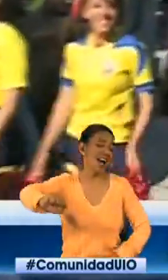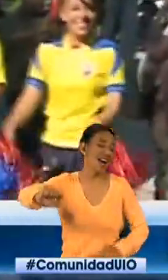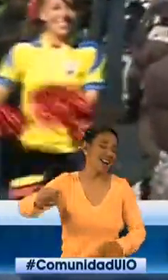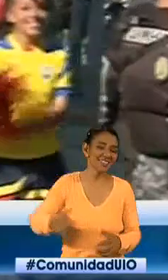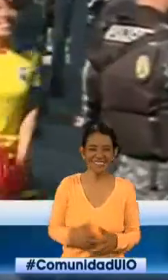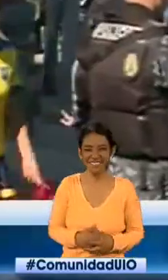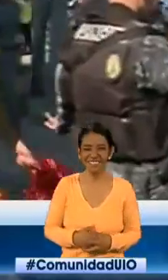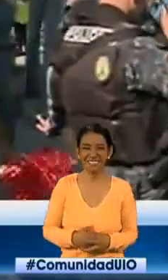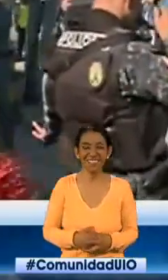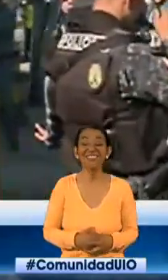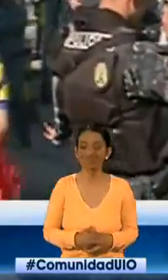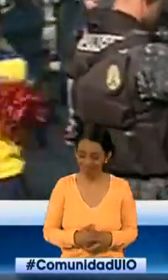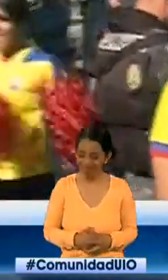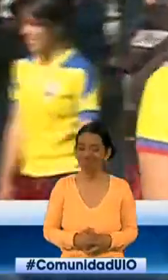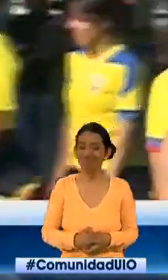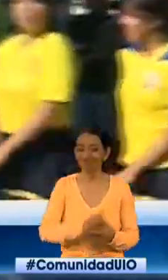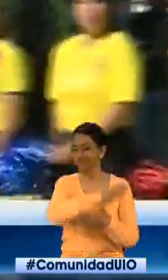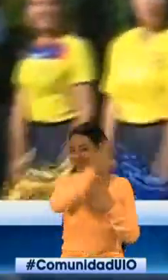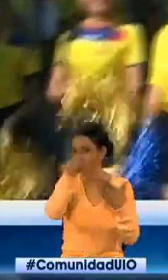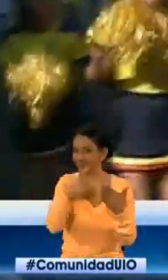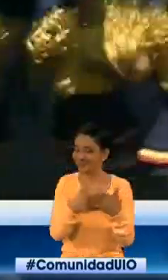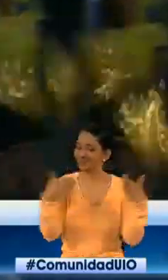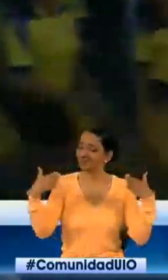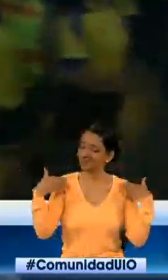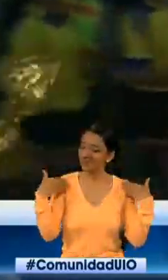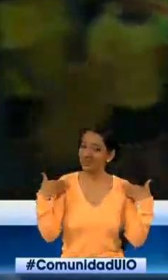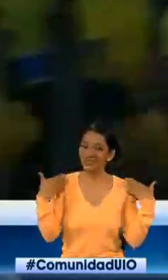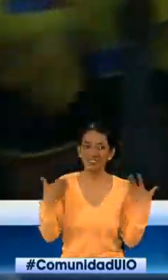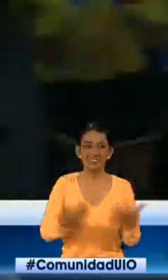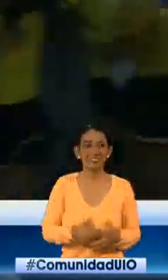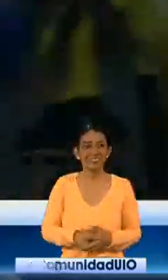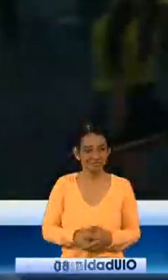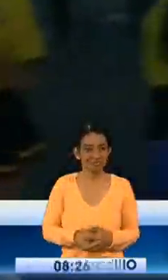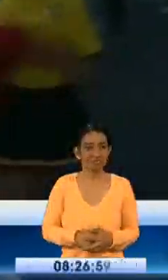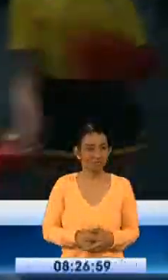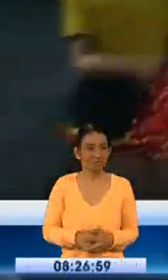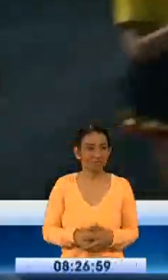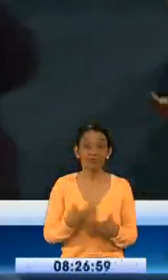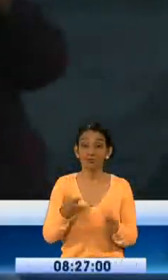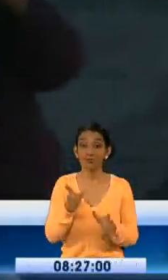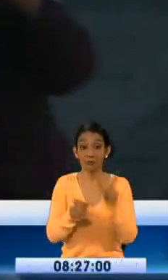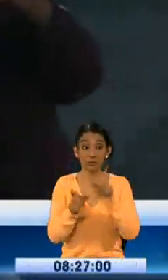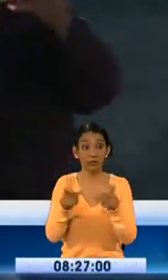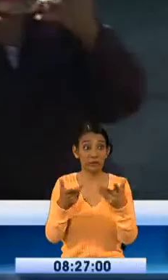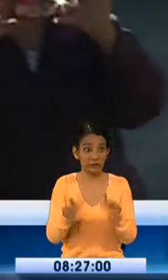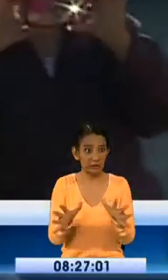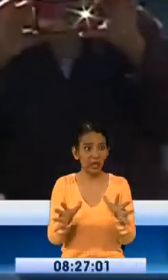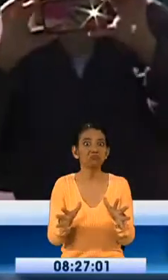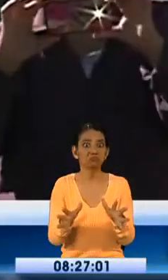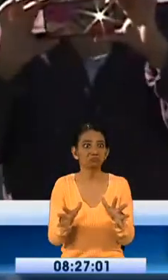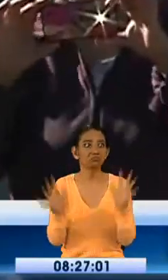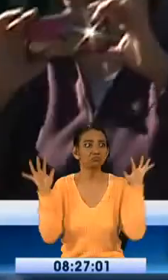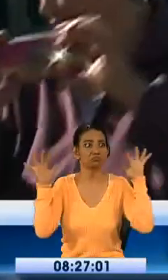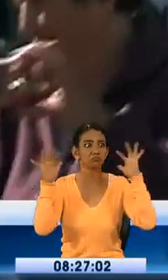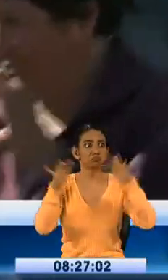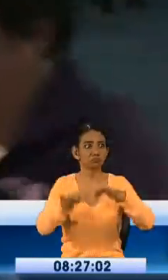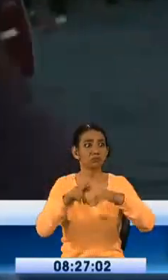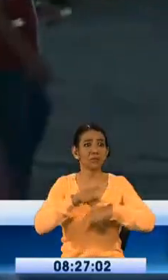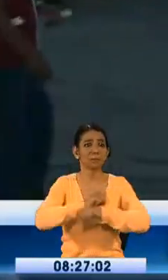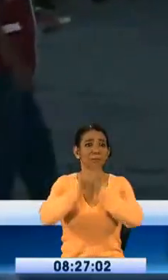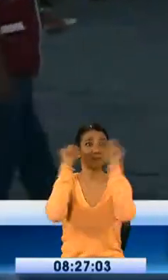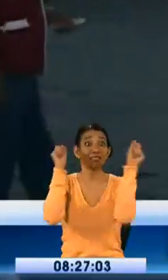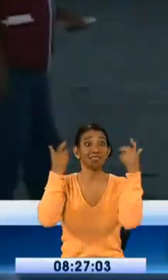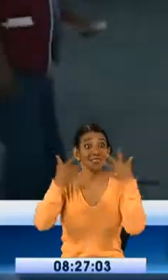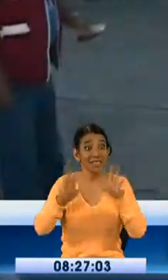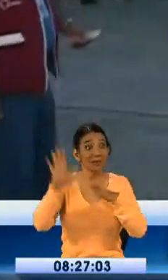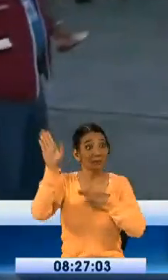¡Gol! Bueno, sí, toda la ciudadanía, mucha alegría se vive aquí. También vemos a gente que ya se ha golpeado a este escenario deportivo. Desde muy temprano ya han